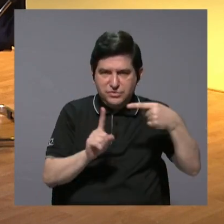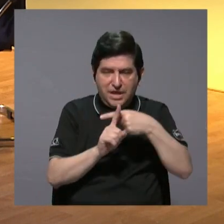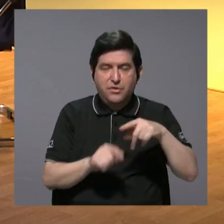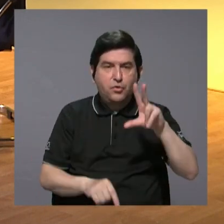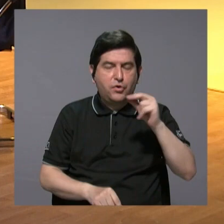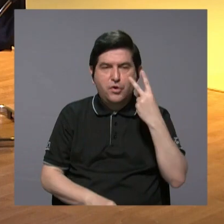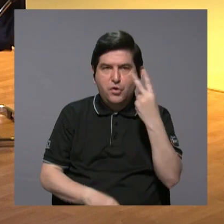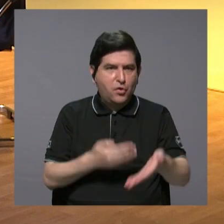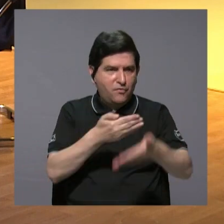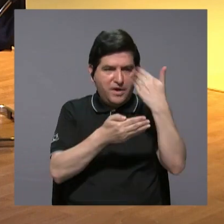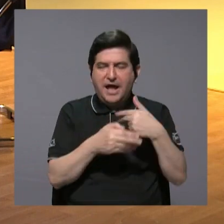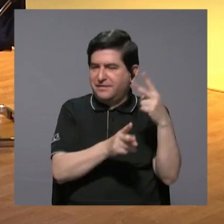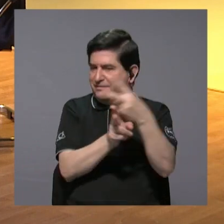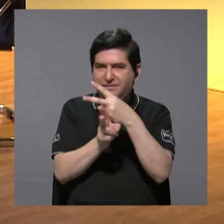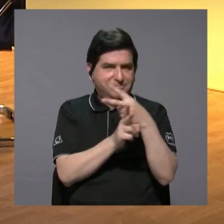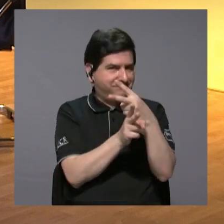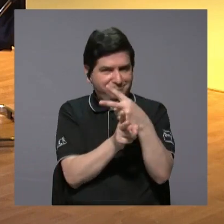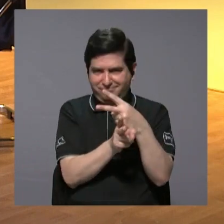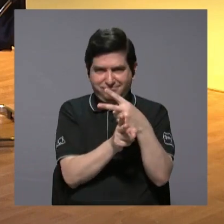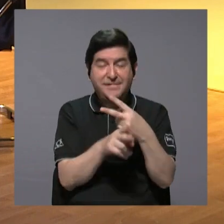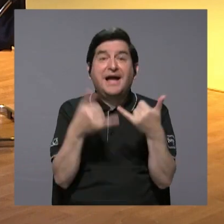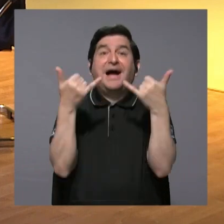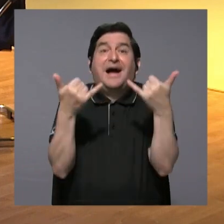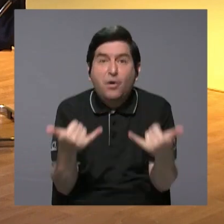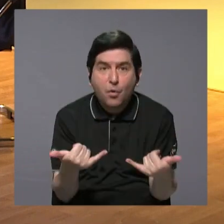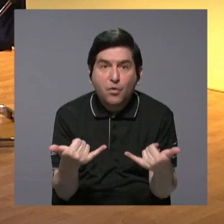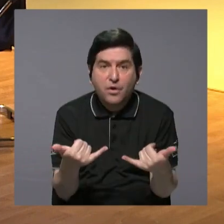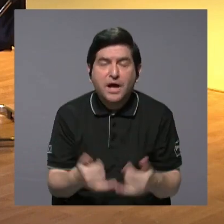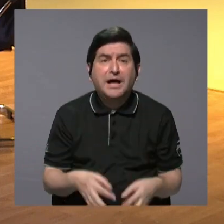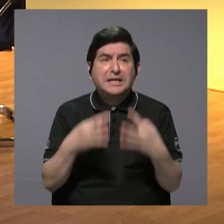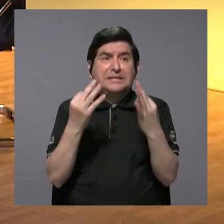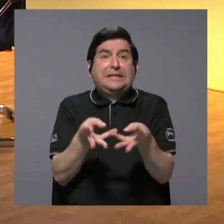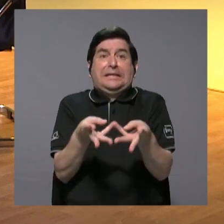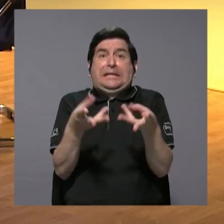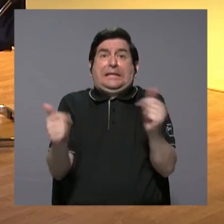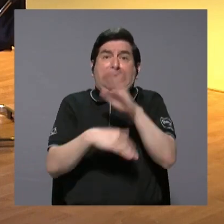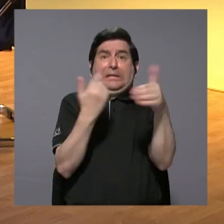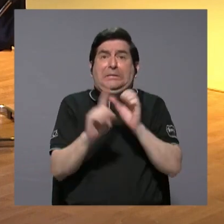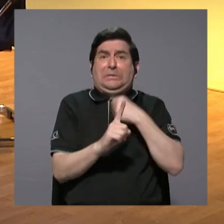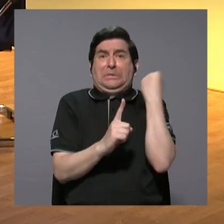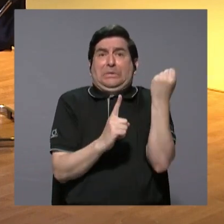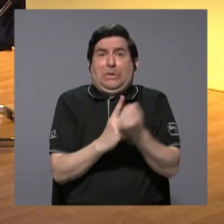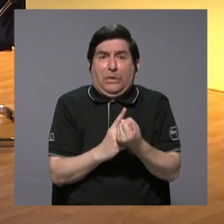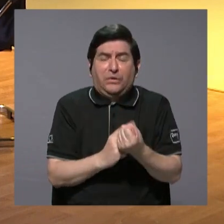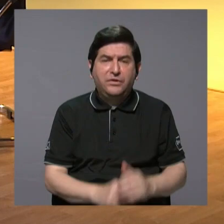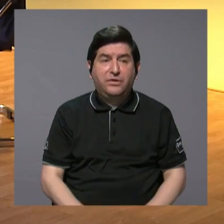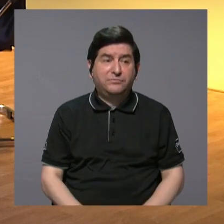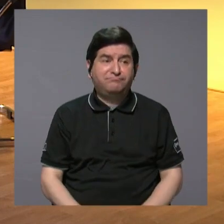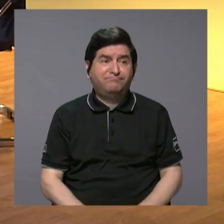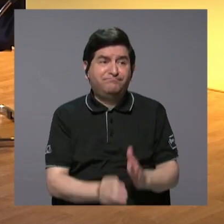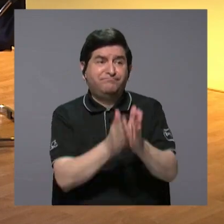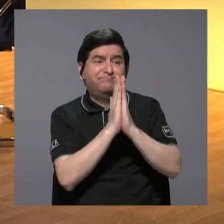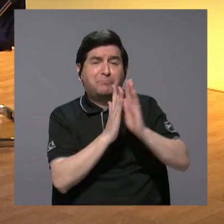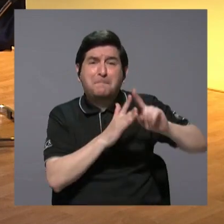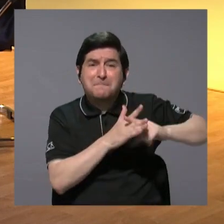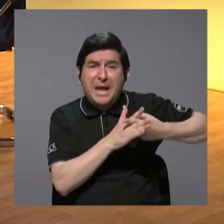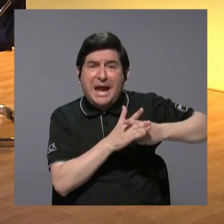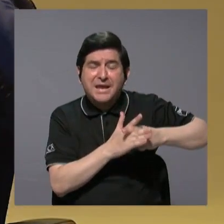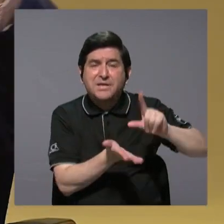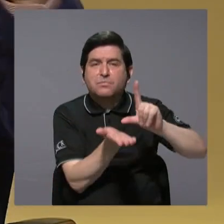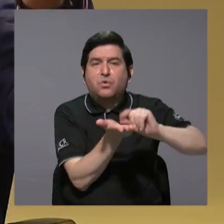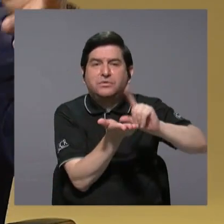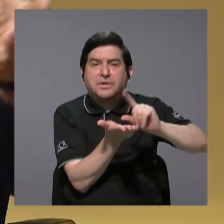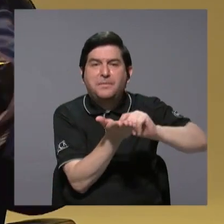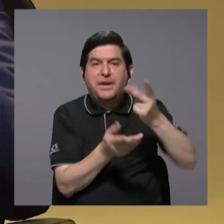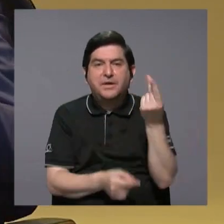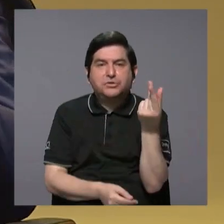sido visto por la supervisión. Y ahora, para paliar toda esa situación, entonces se acude a mecanismos de emisión y se